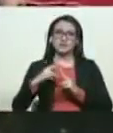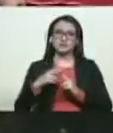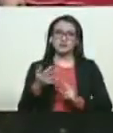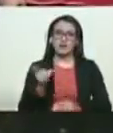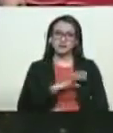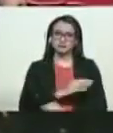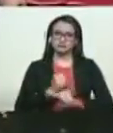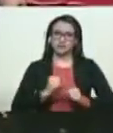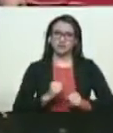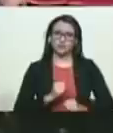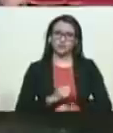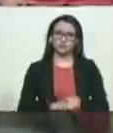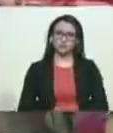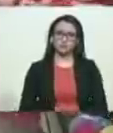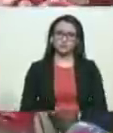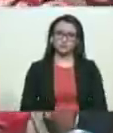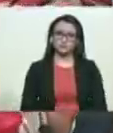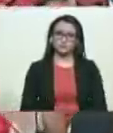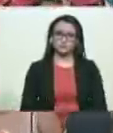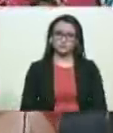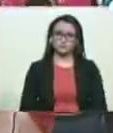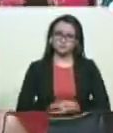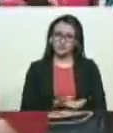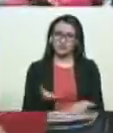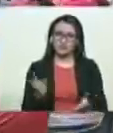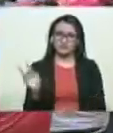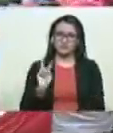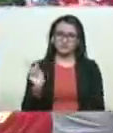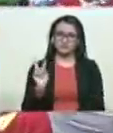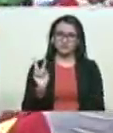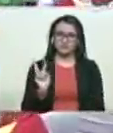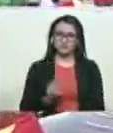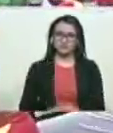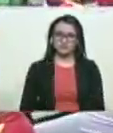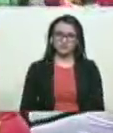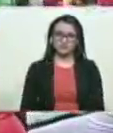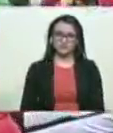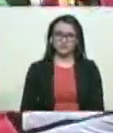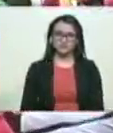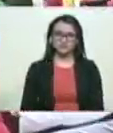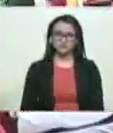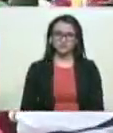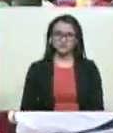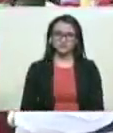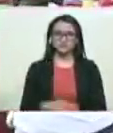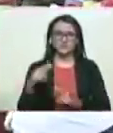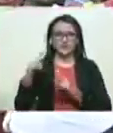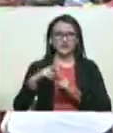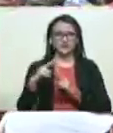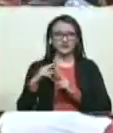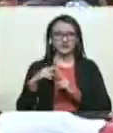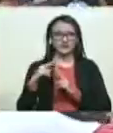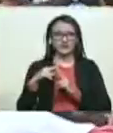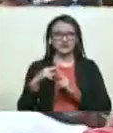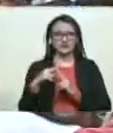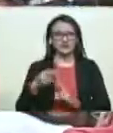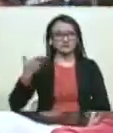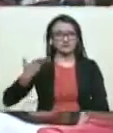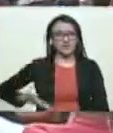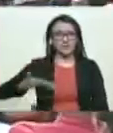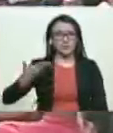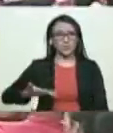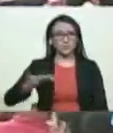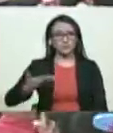más mucho más que darle a venezuela mucho más el táchira es una región vital